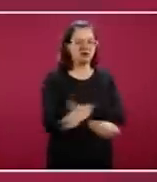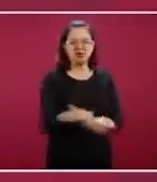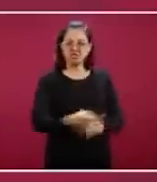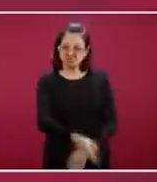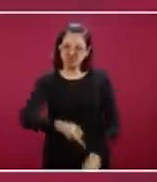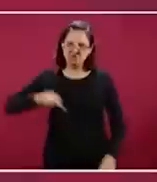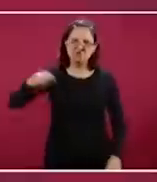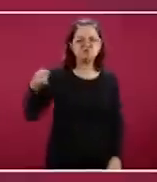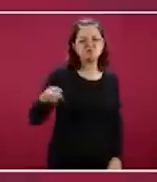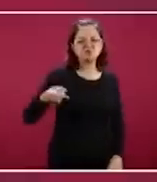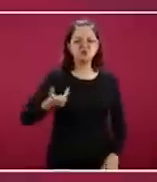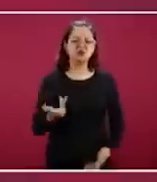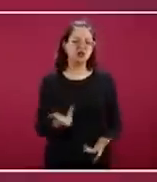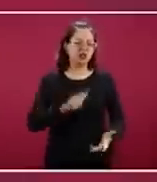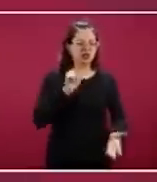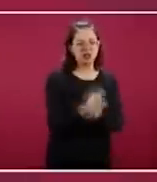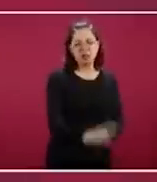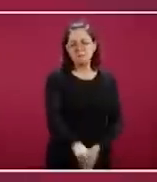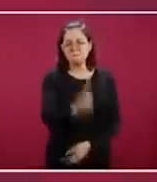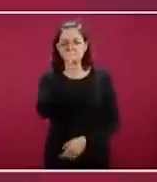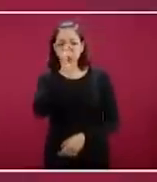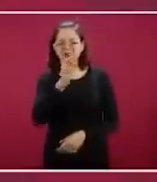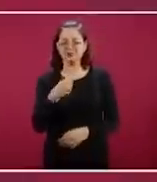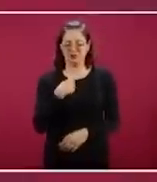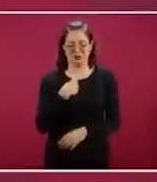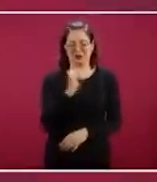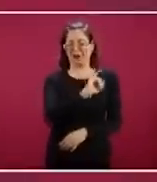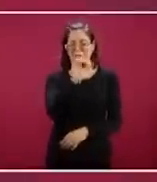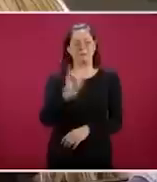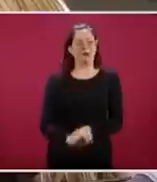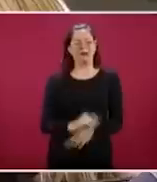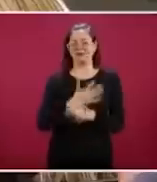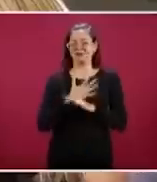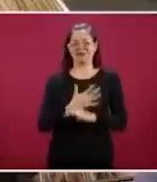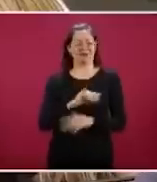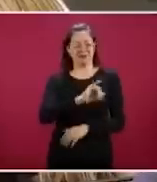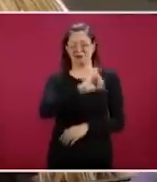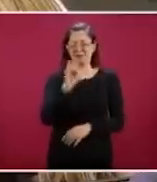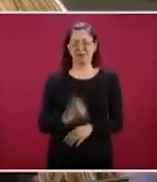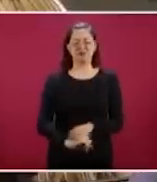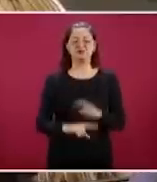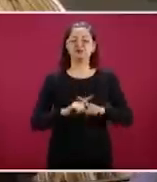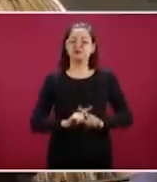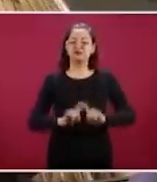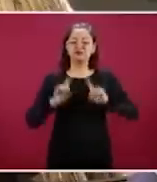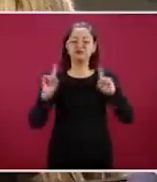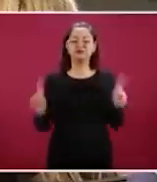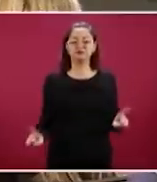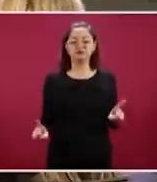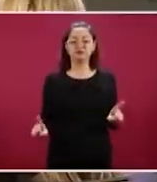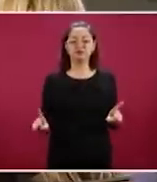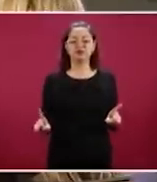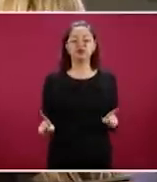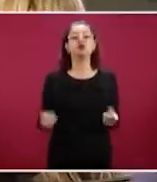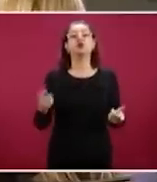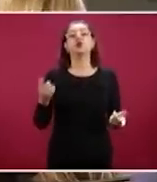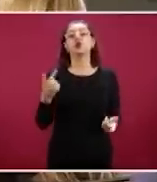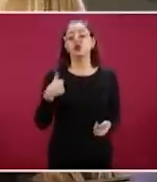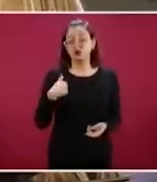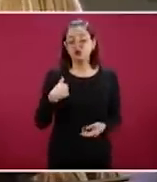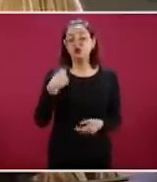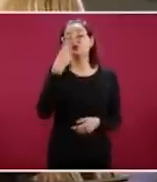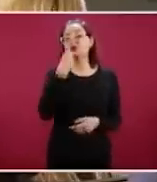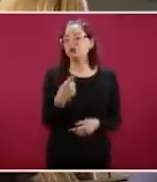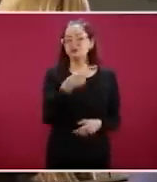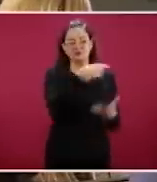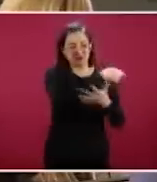mano dura, con leyes más severas. No hablé de eso, al contrario, dije que eso no